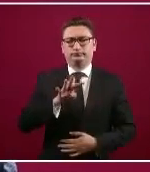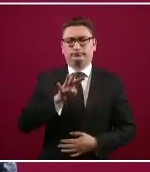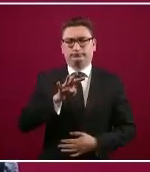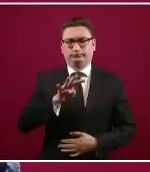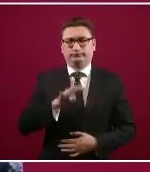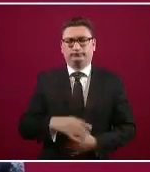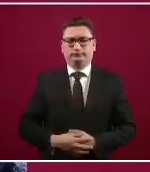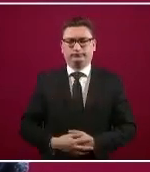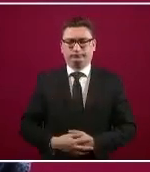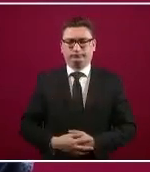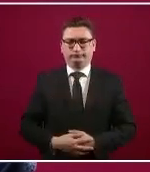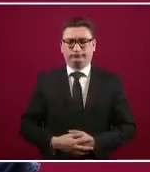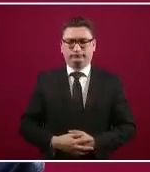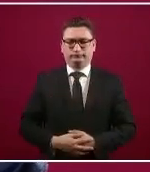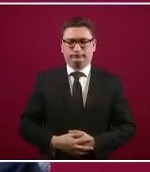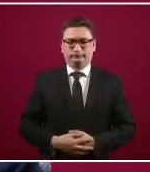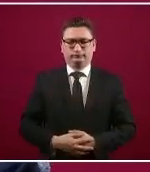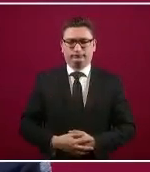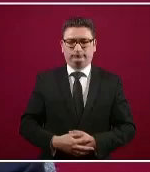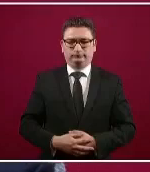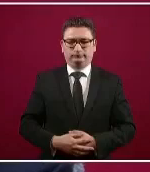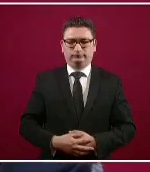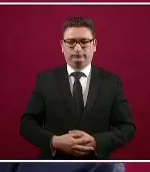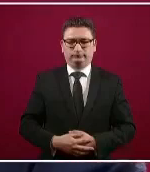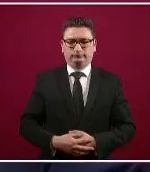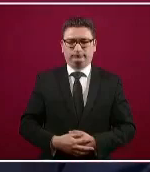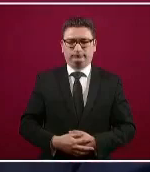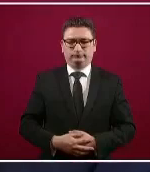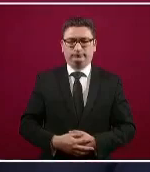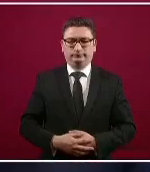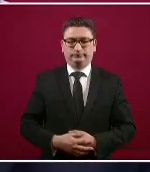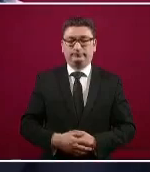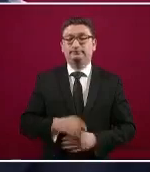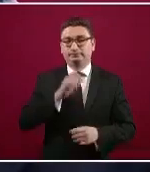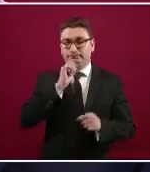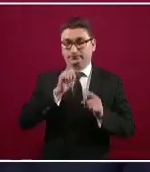1919. Y nace también él